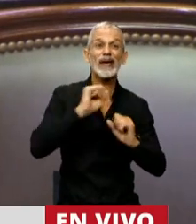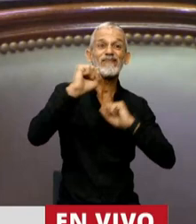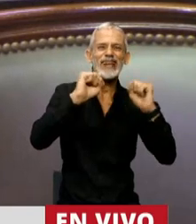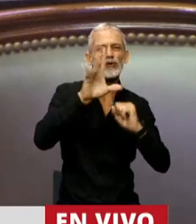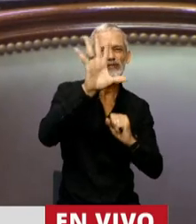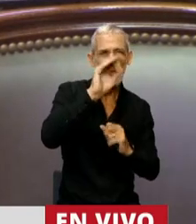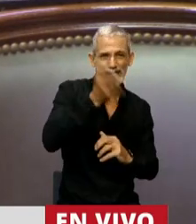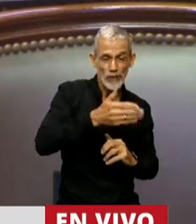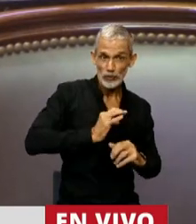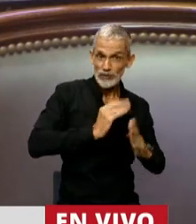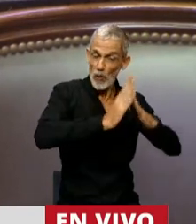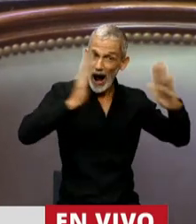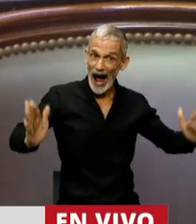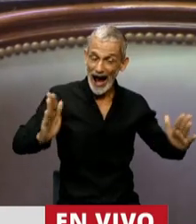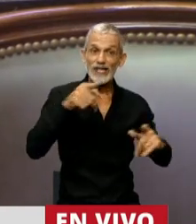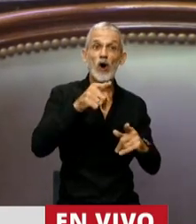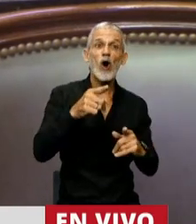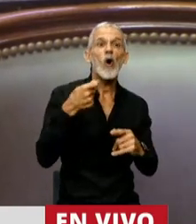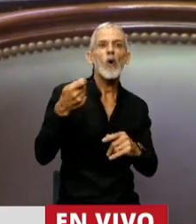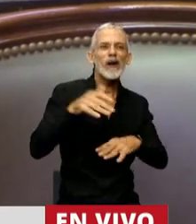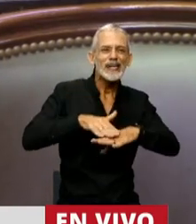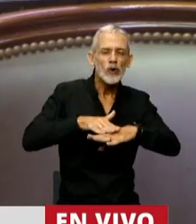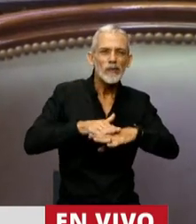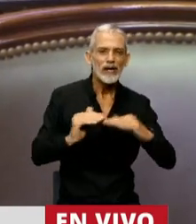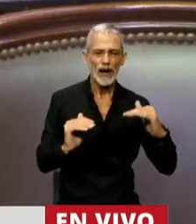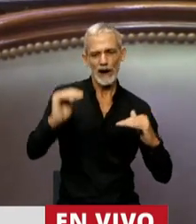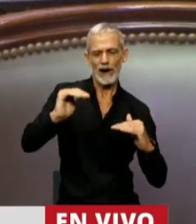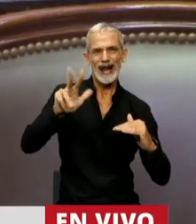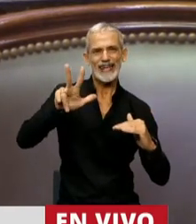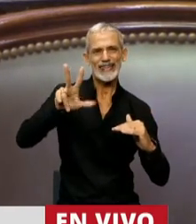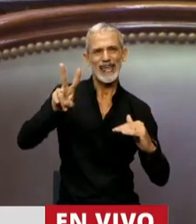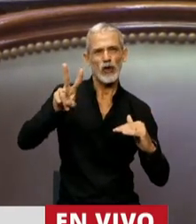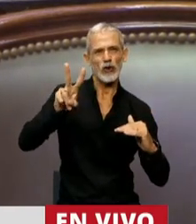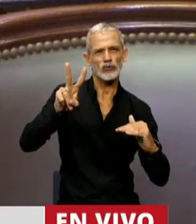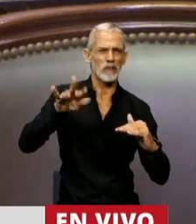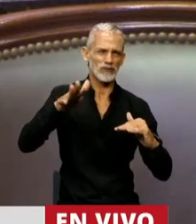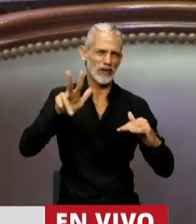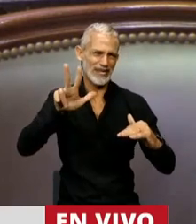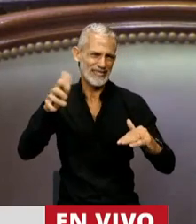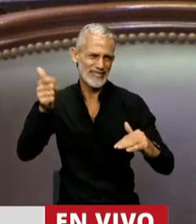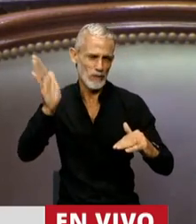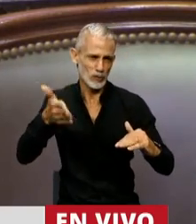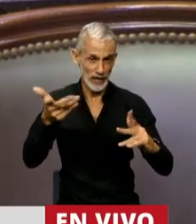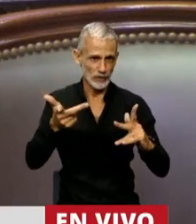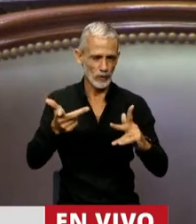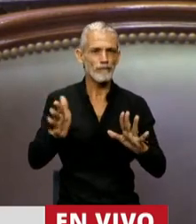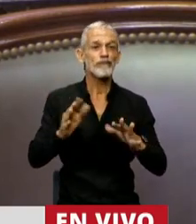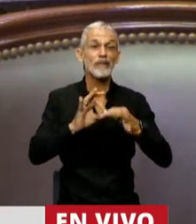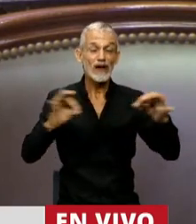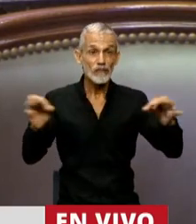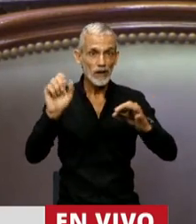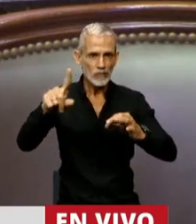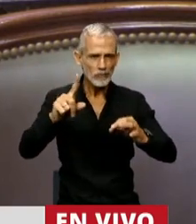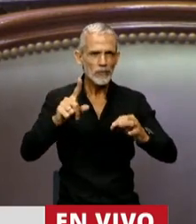del 50% anual, la jubilación mínima se ajustó el 32% y la media el 36%. Dice Melconian, agrega para cerrar. En